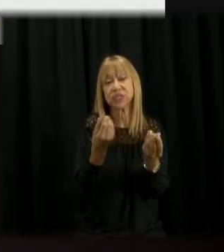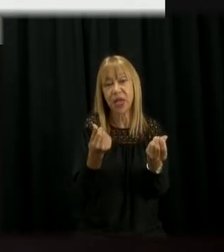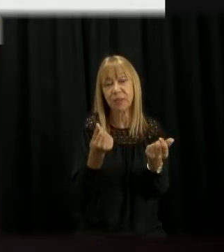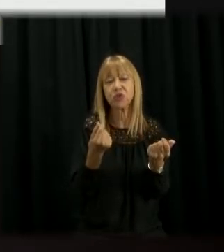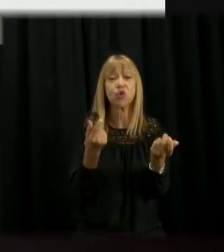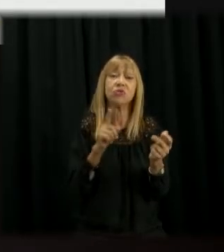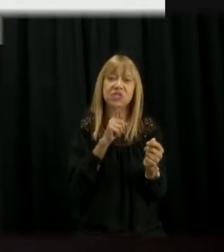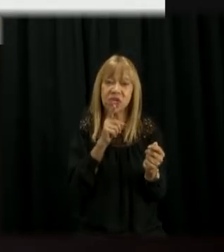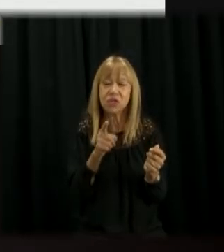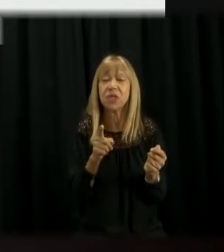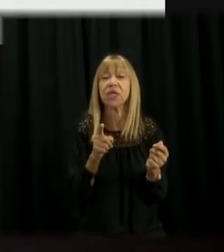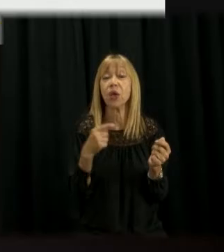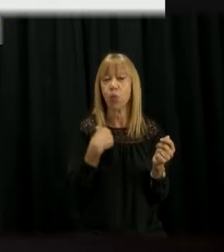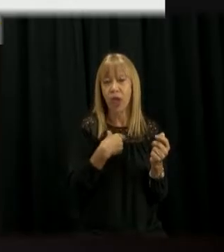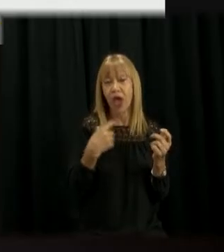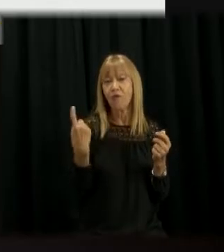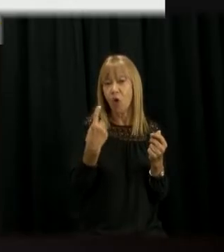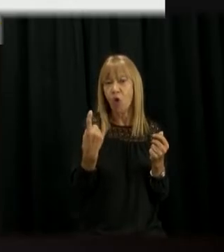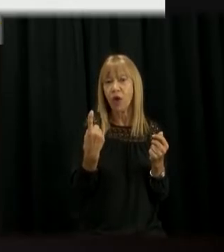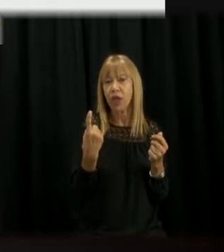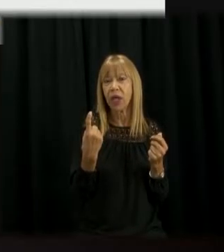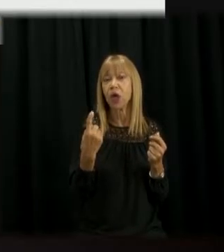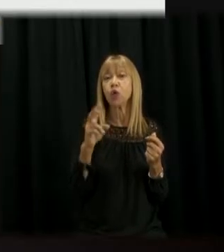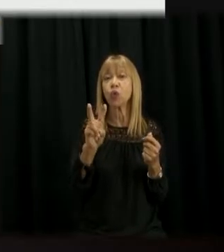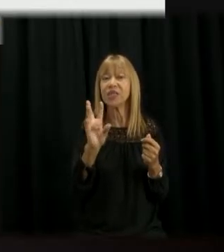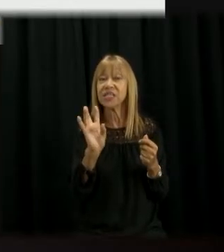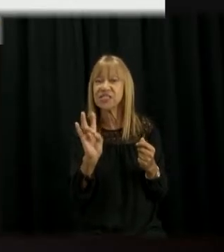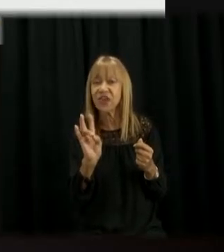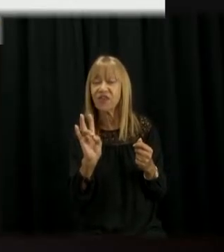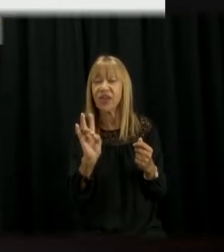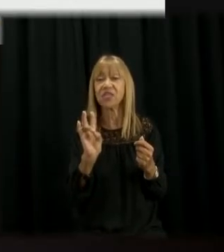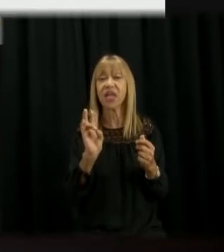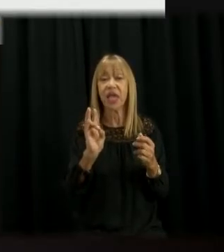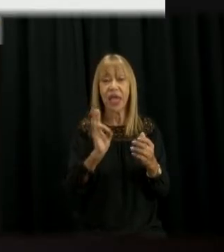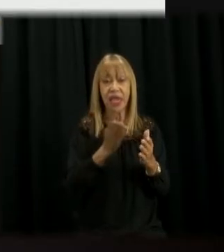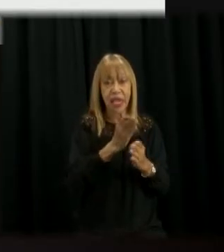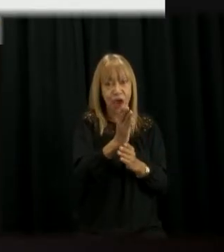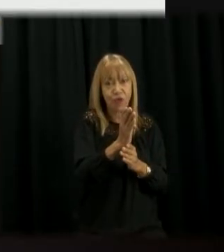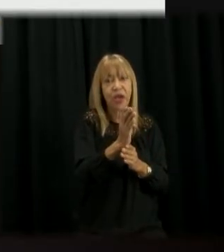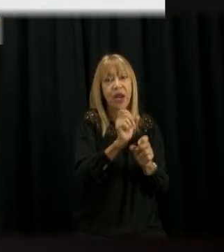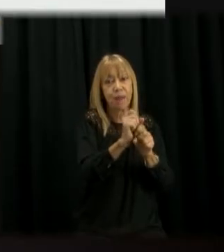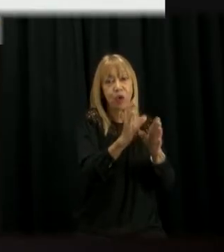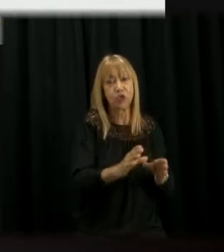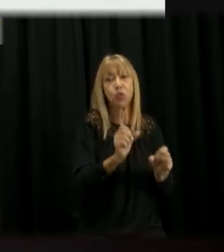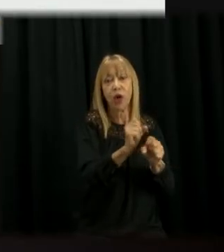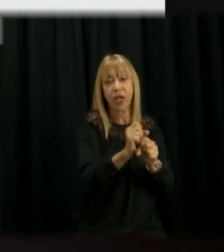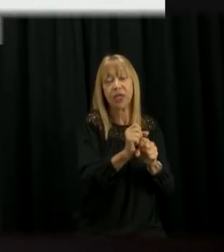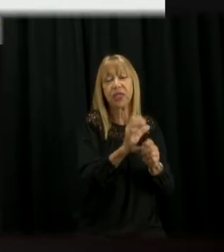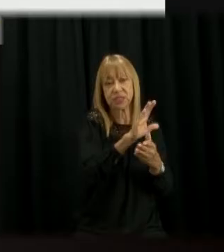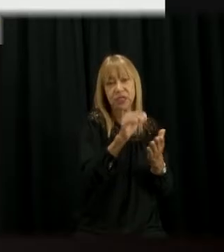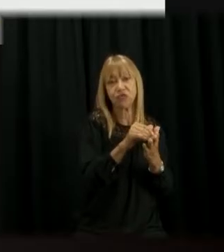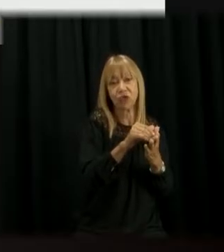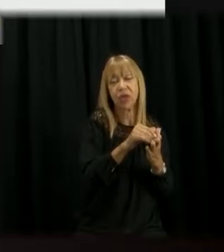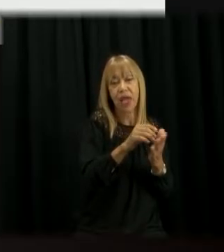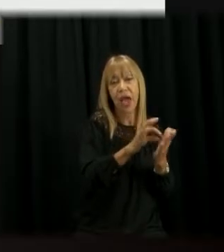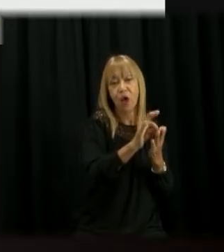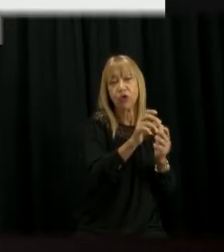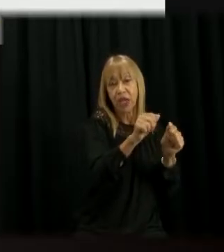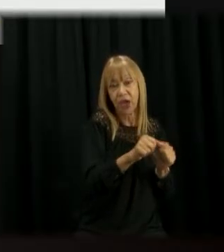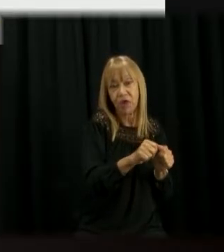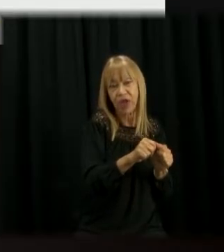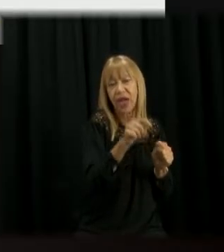para emitir los estados financieros. Tenemos solamente 27 empleados de carrera trabajando en el área